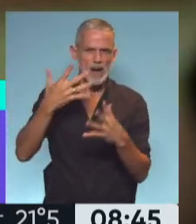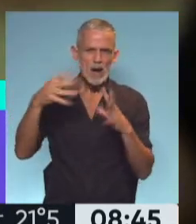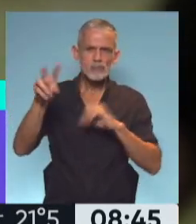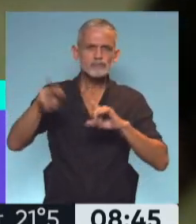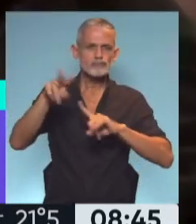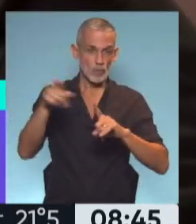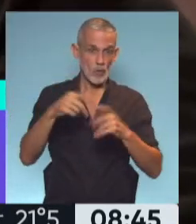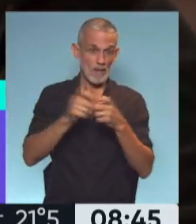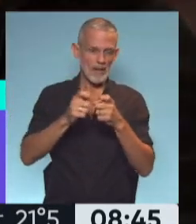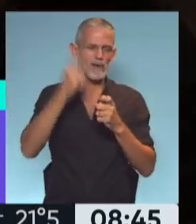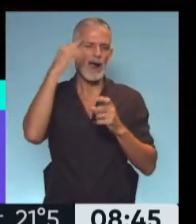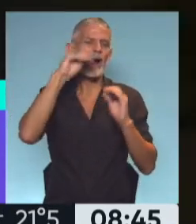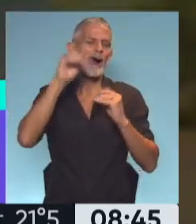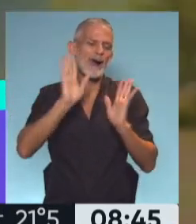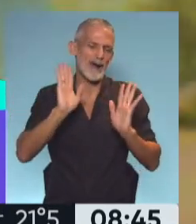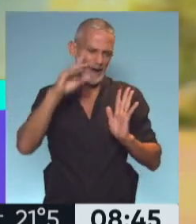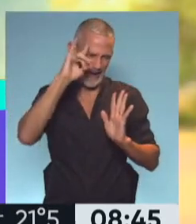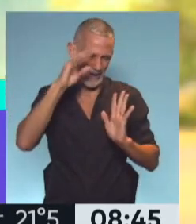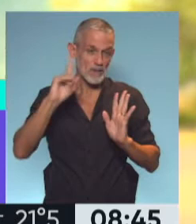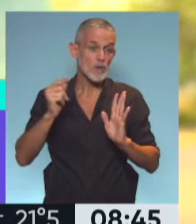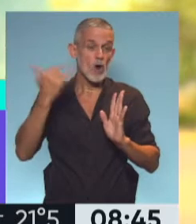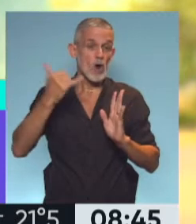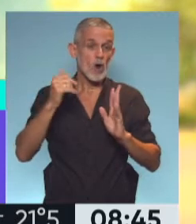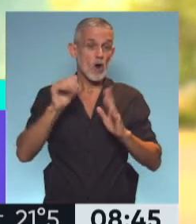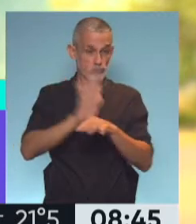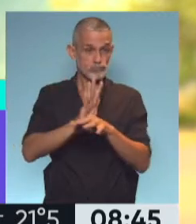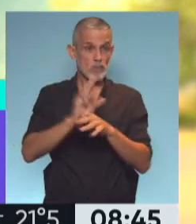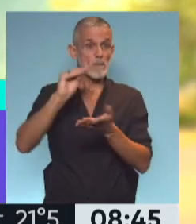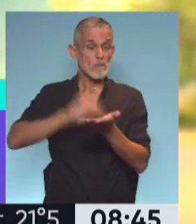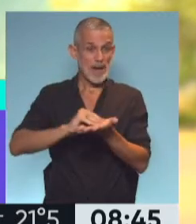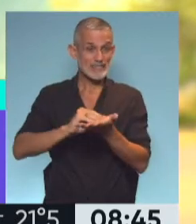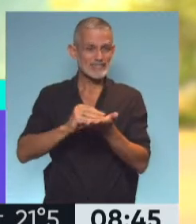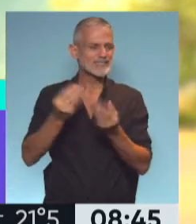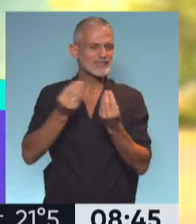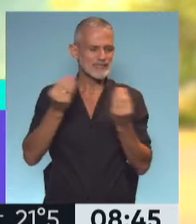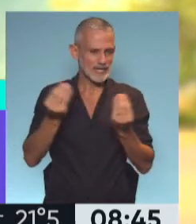Y es una película de ficción que está interpretada, además